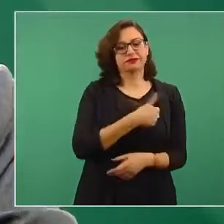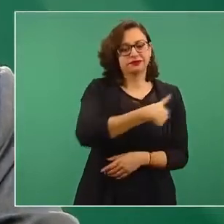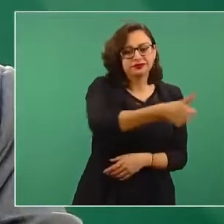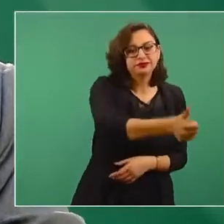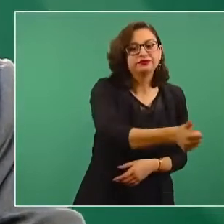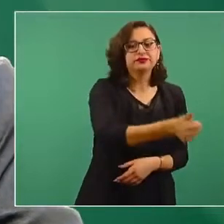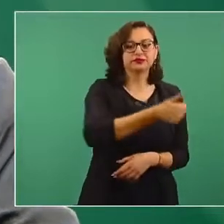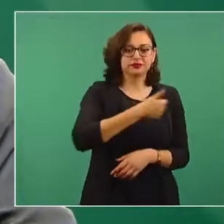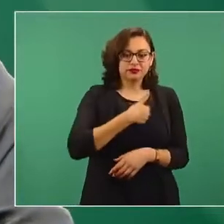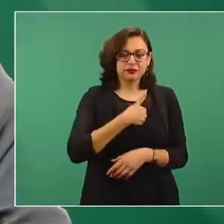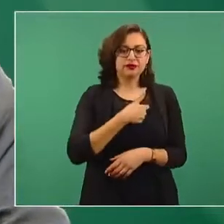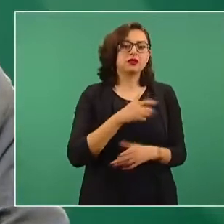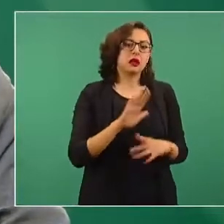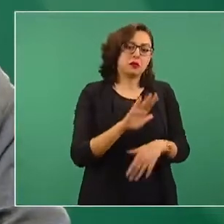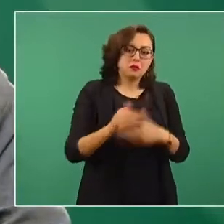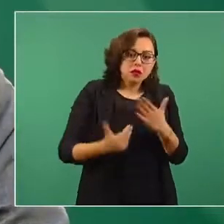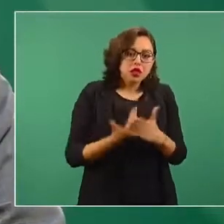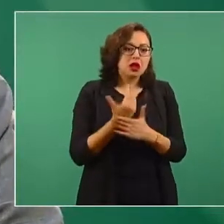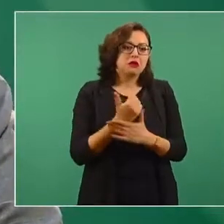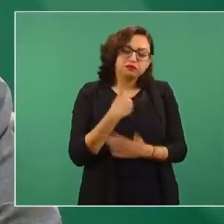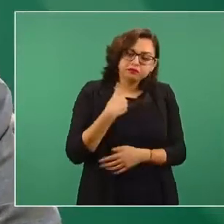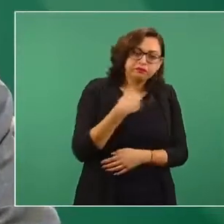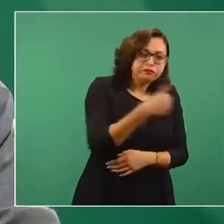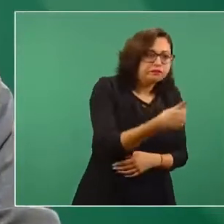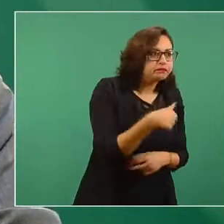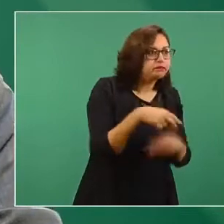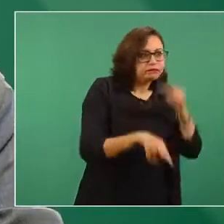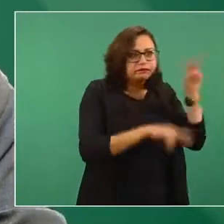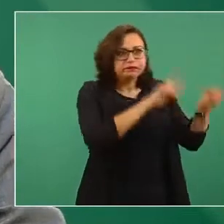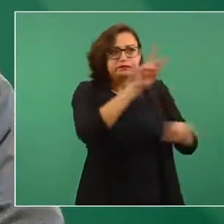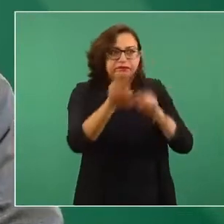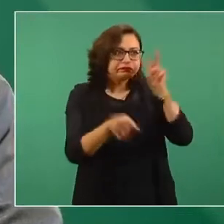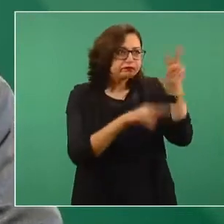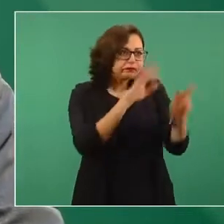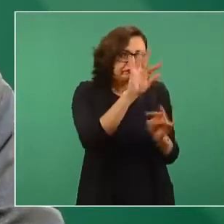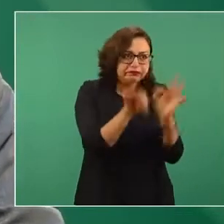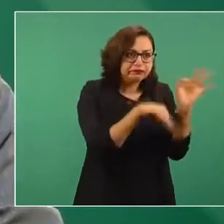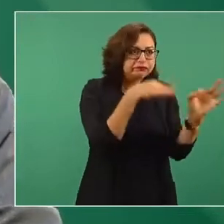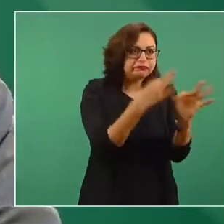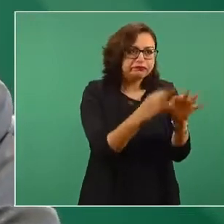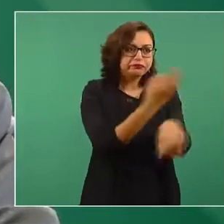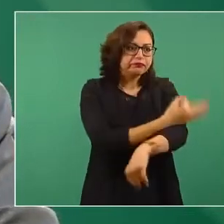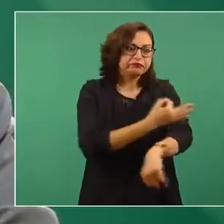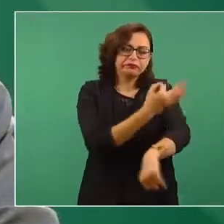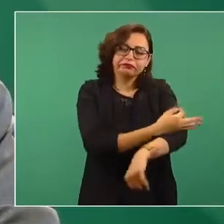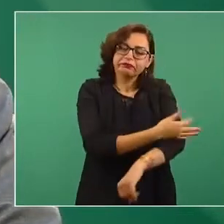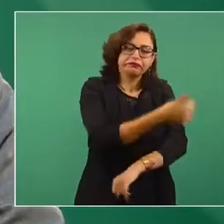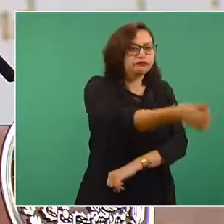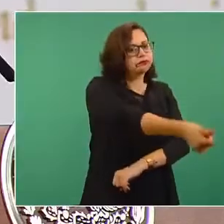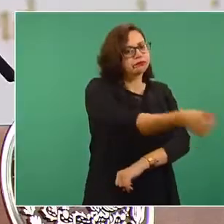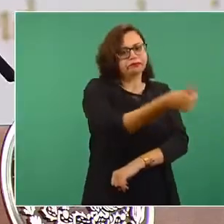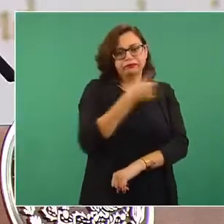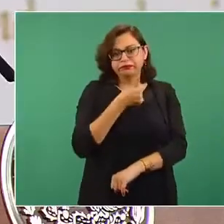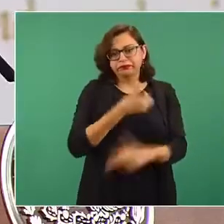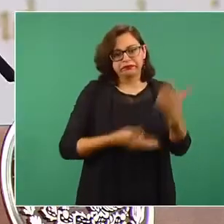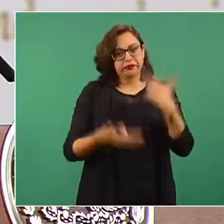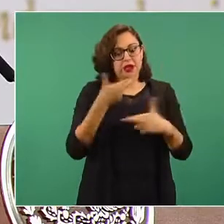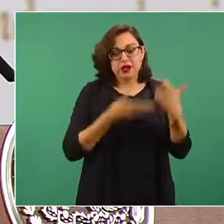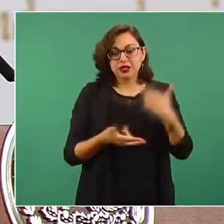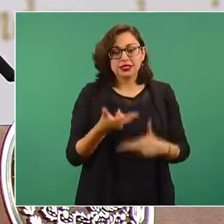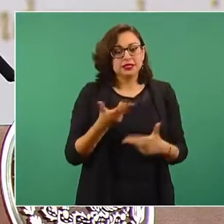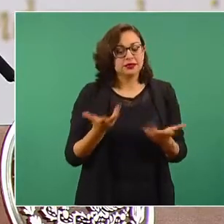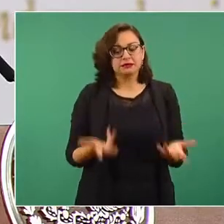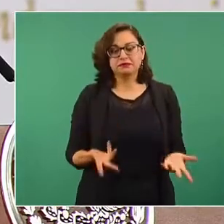nada más es ir en la mañana y regresar por la tarde. Pero el viaje es